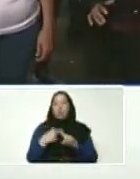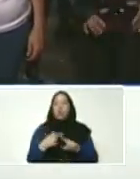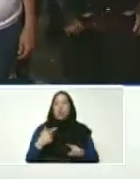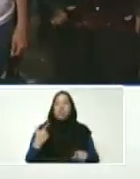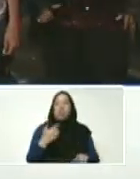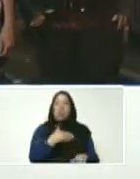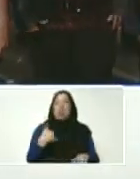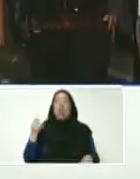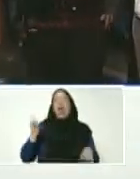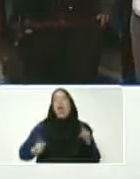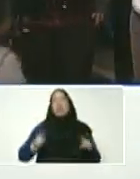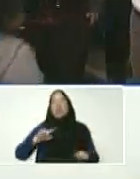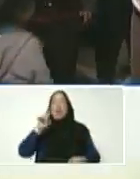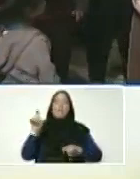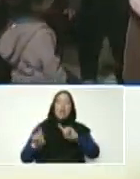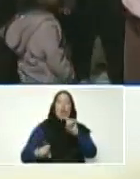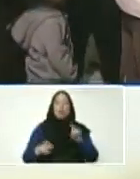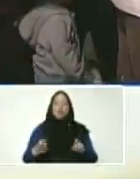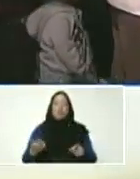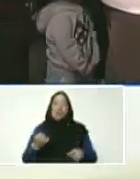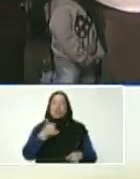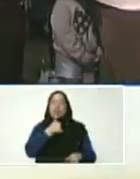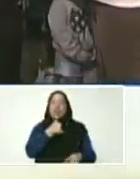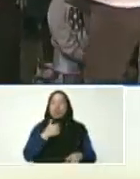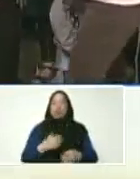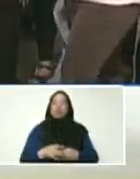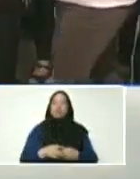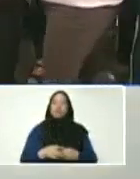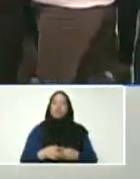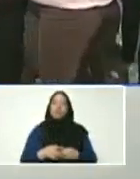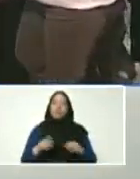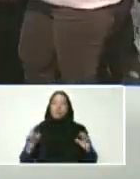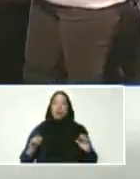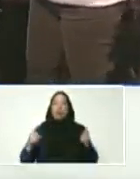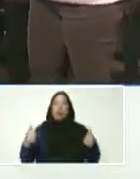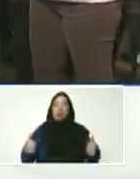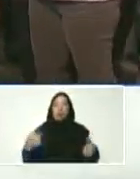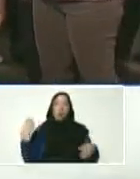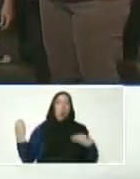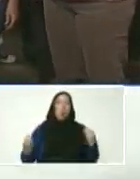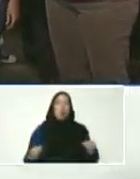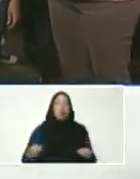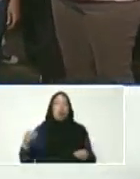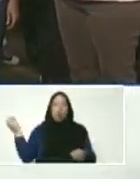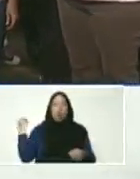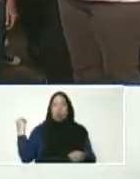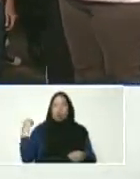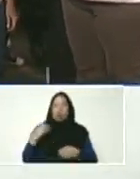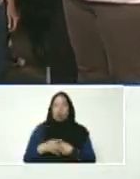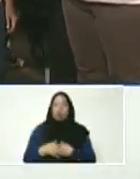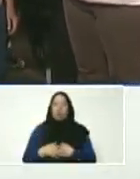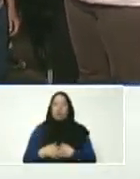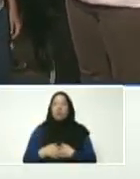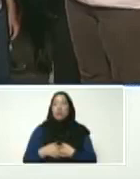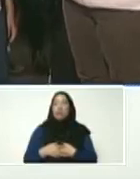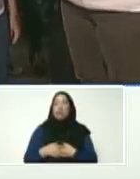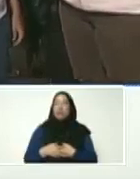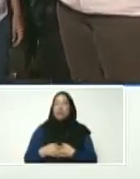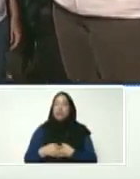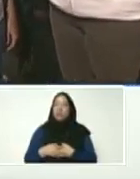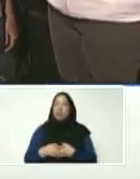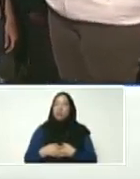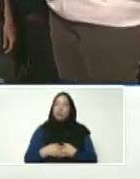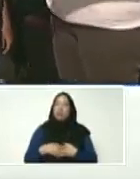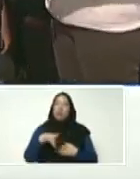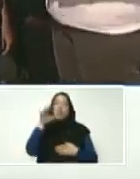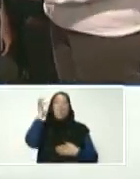Si usted tiene alguna pregunta, aquí agarramos uno al azar. ¿Cómo te llamas tú? Coromoto de Burgos.